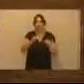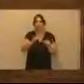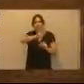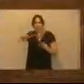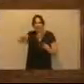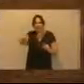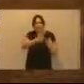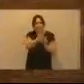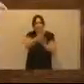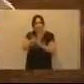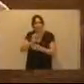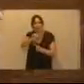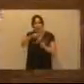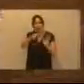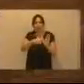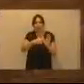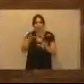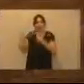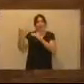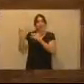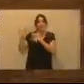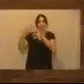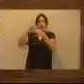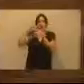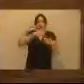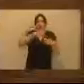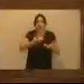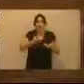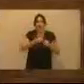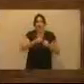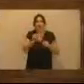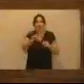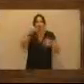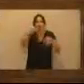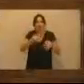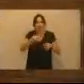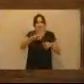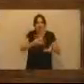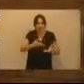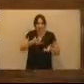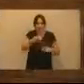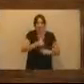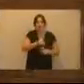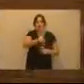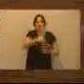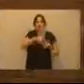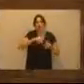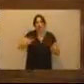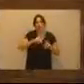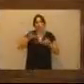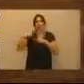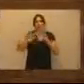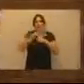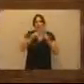e integral y que ligue el pasado con el presente, garantizando no solo la protección, sino el futuro de los instrumentos de música tradicional asturiana, de la